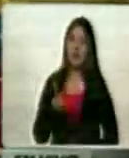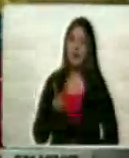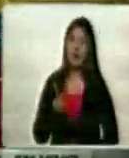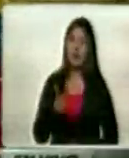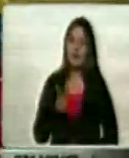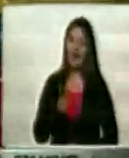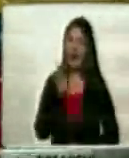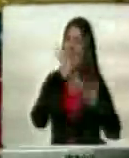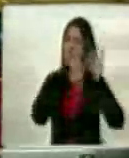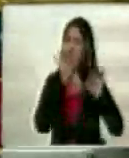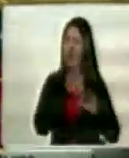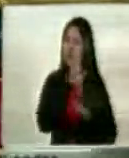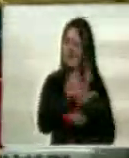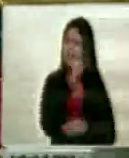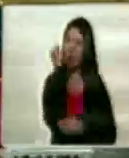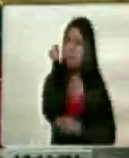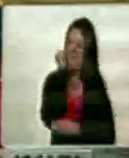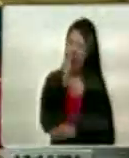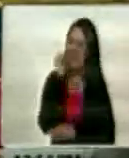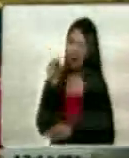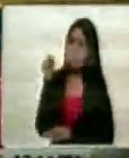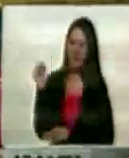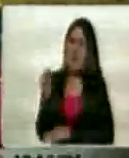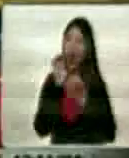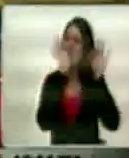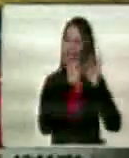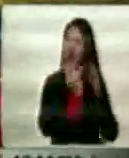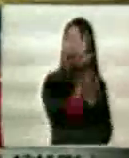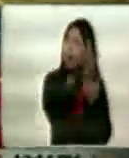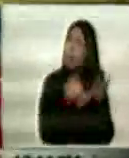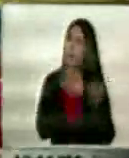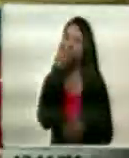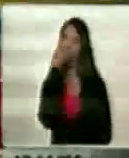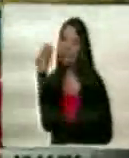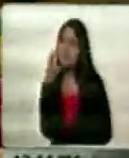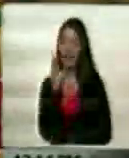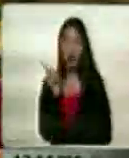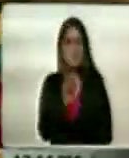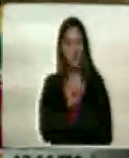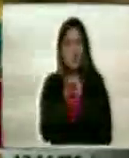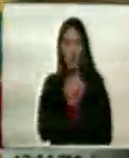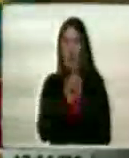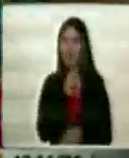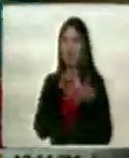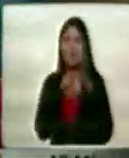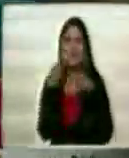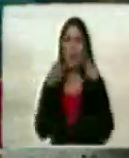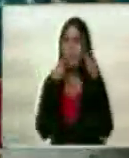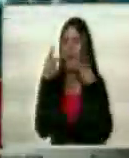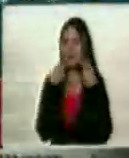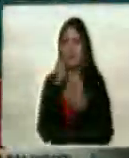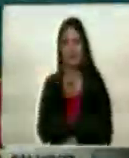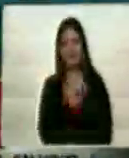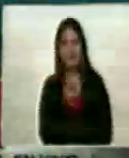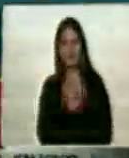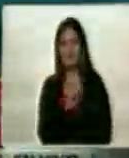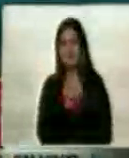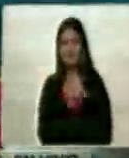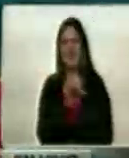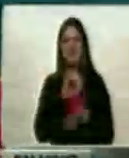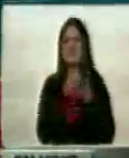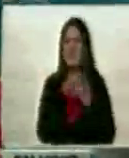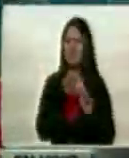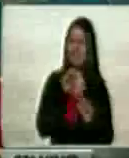fascismo, la política paramilitar. Eso no es política, es su